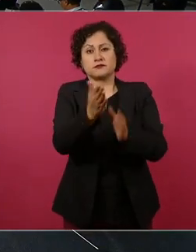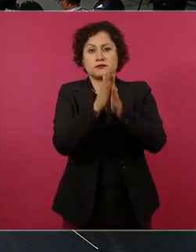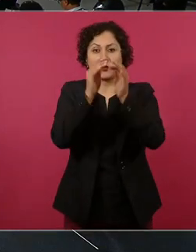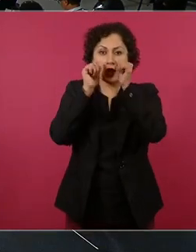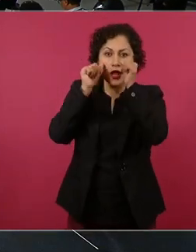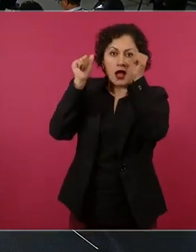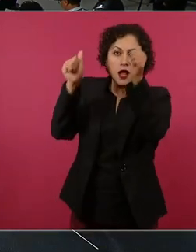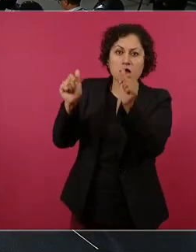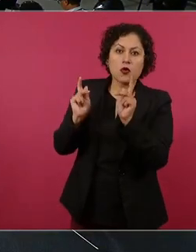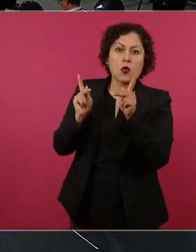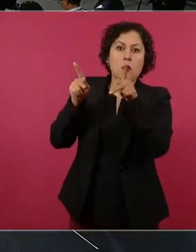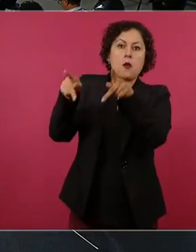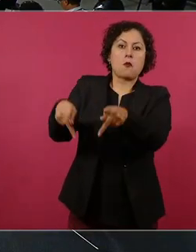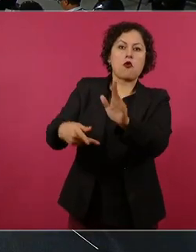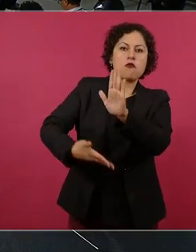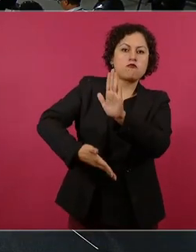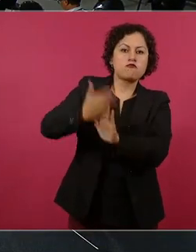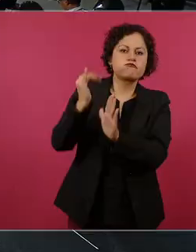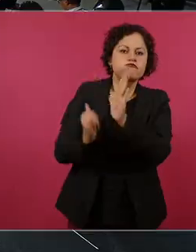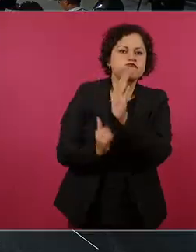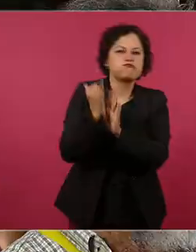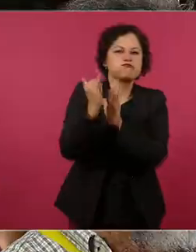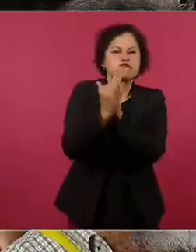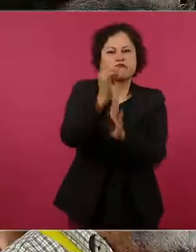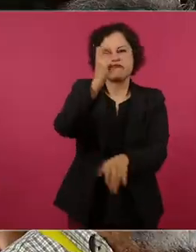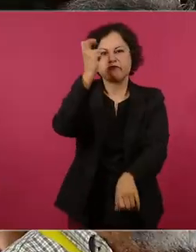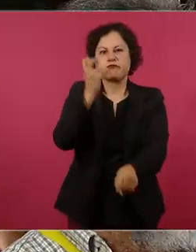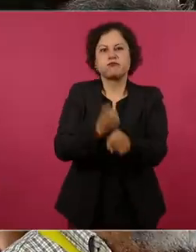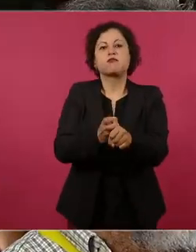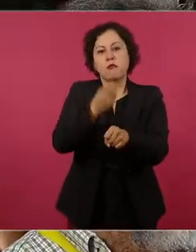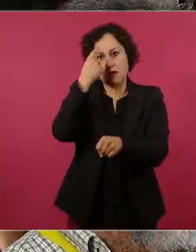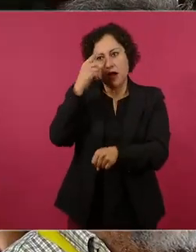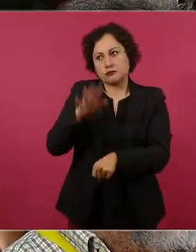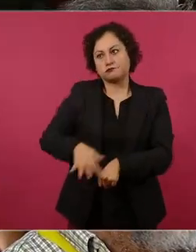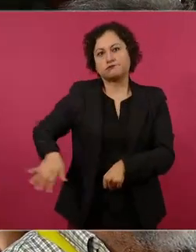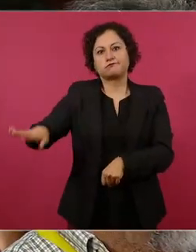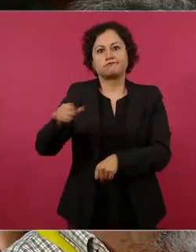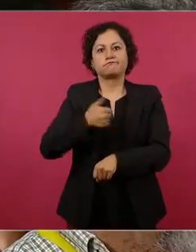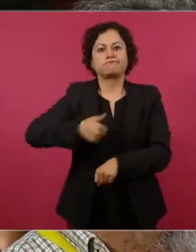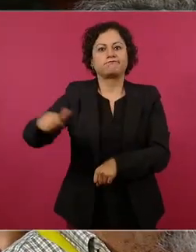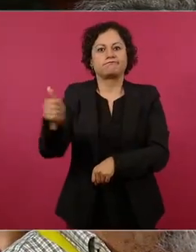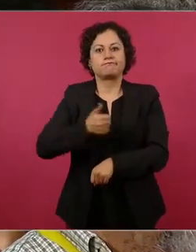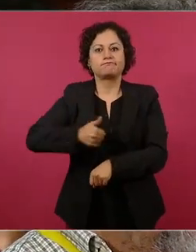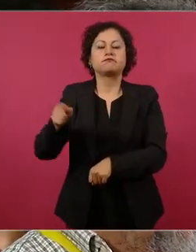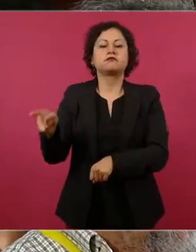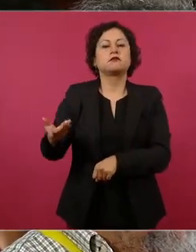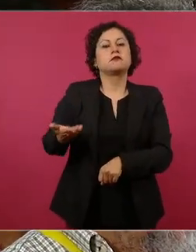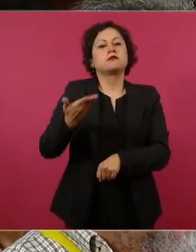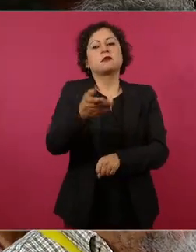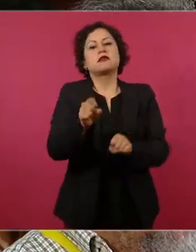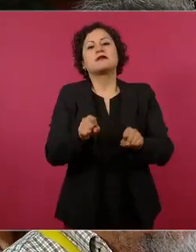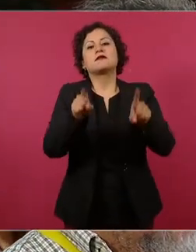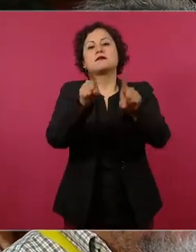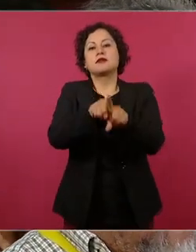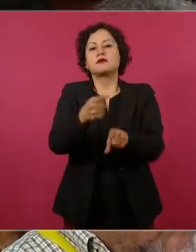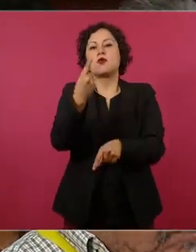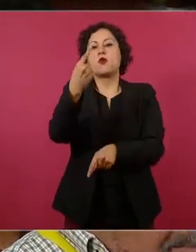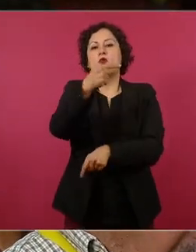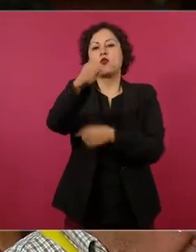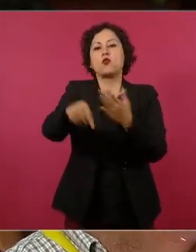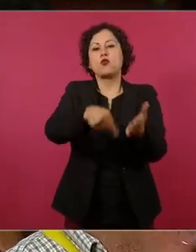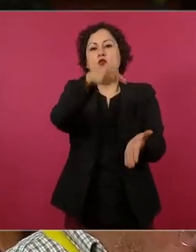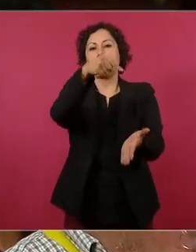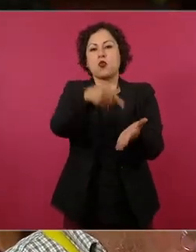forma como es de concreto para la movilidad de esta comunidad. También requieren de una clínica de salud, porque la que hay